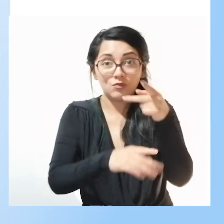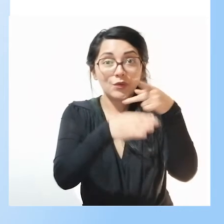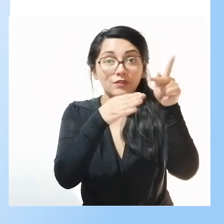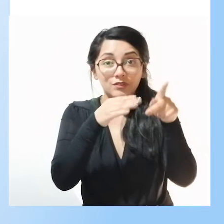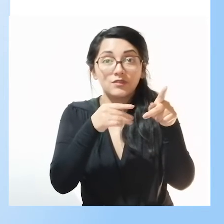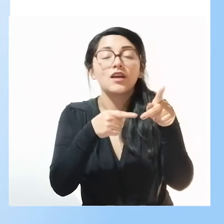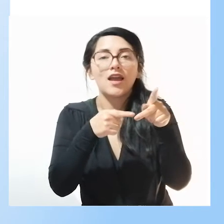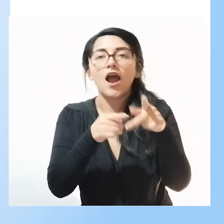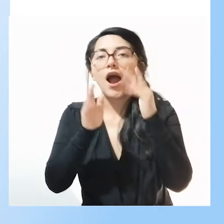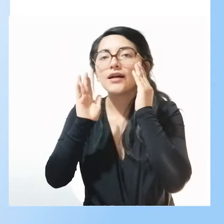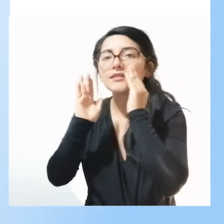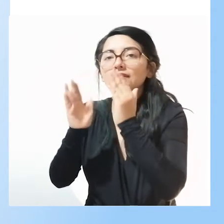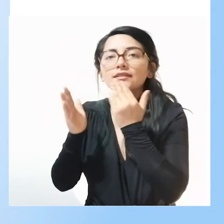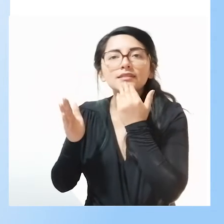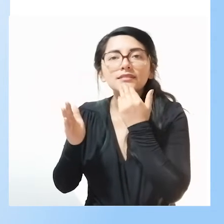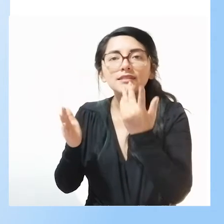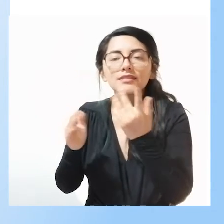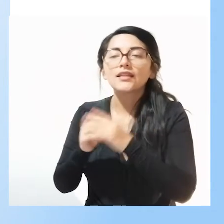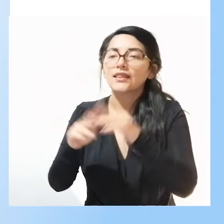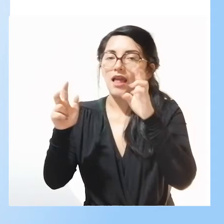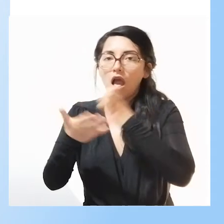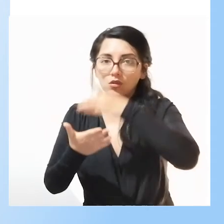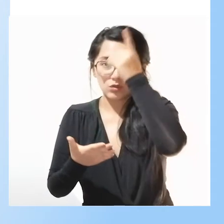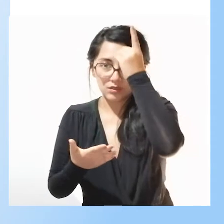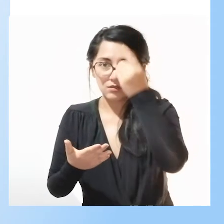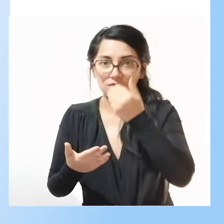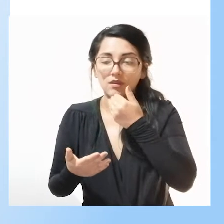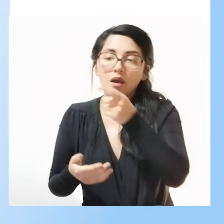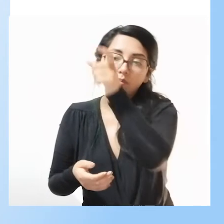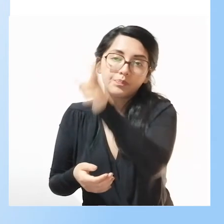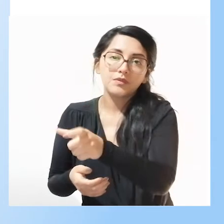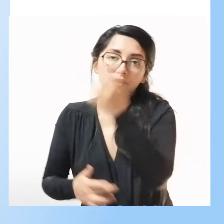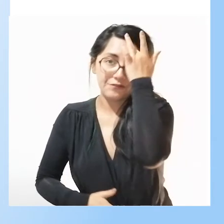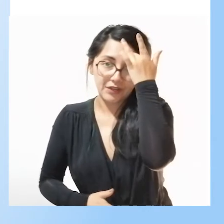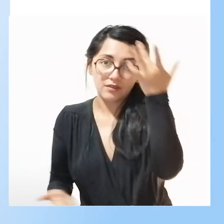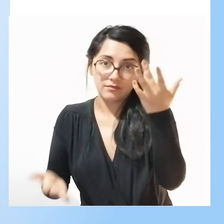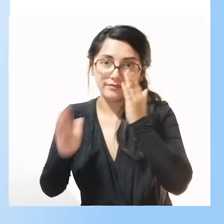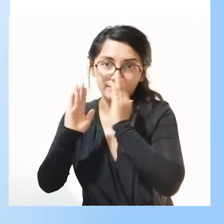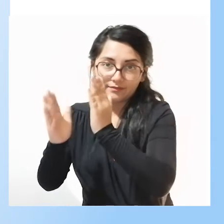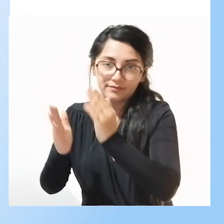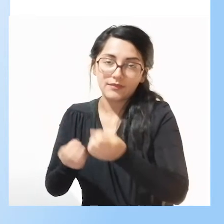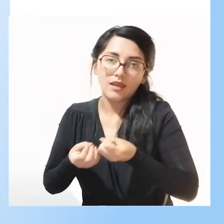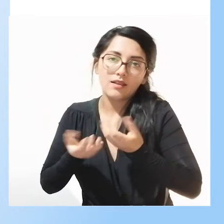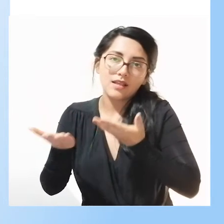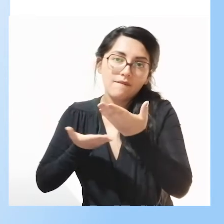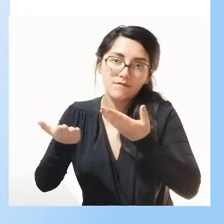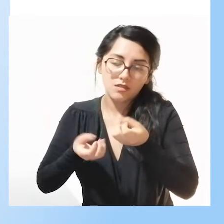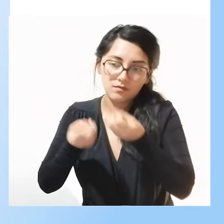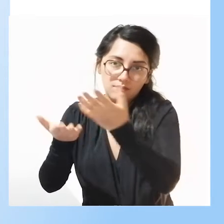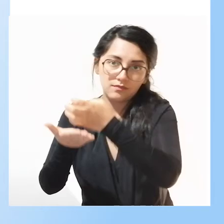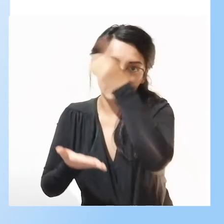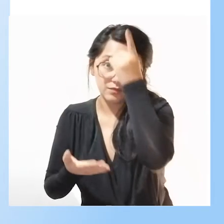profesional que atiende desde la educación a la persona que tiene una enfermedad. Por tanto, es muy